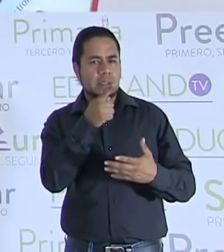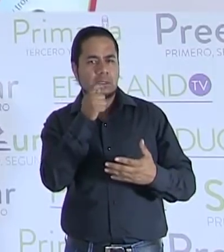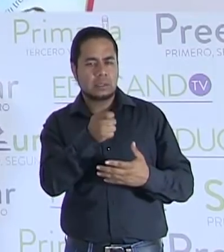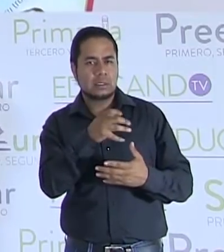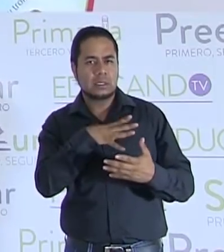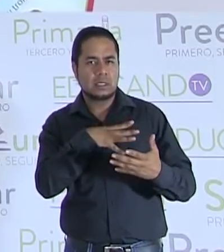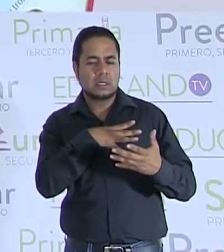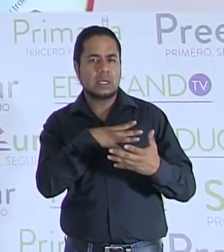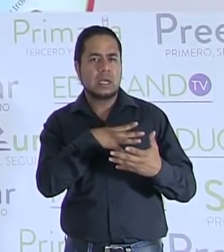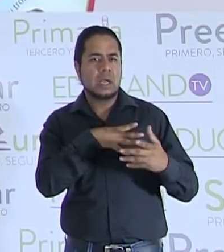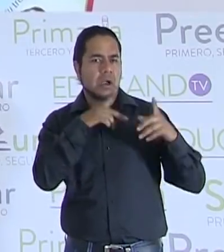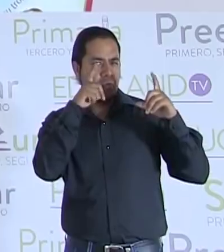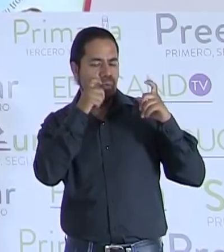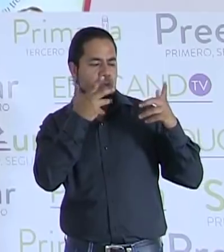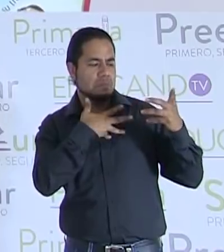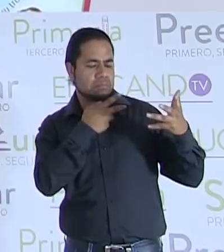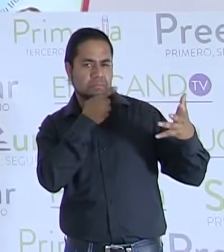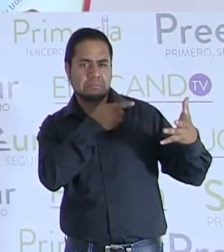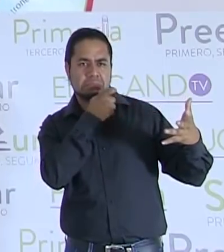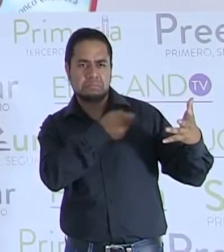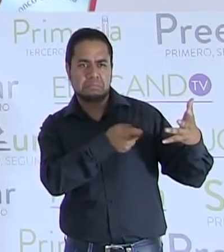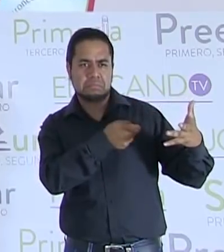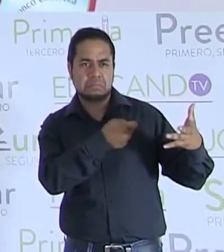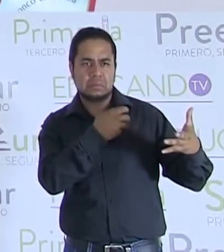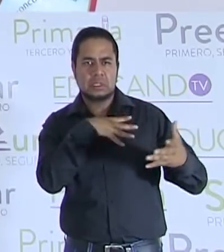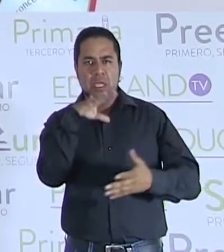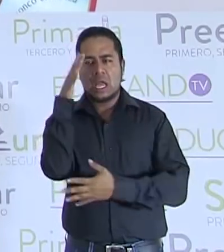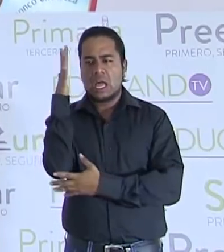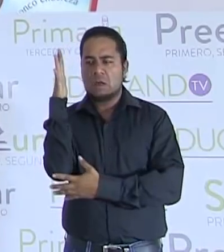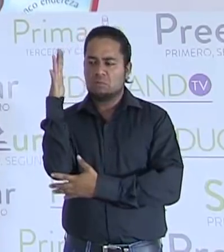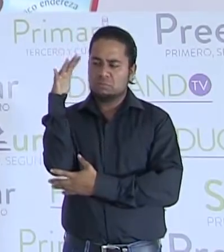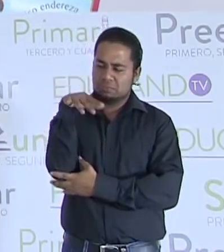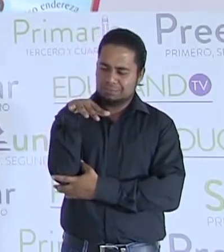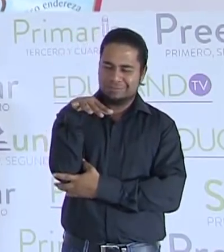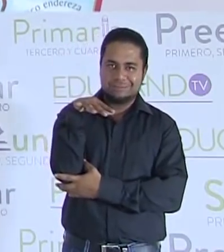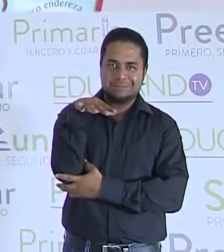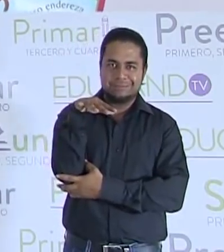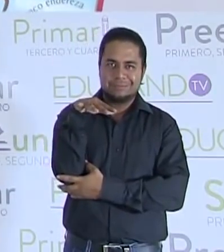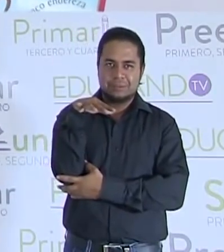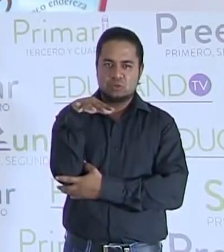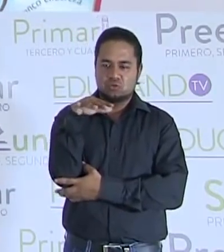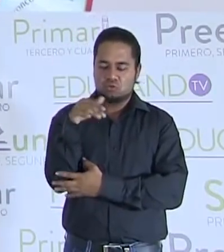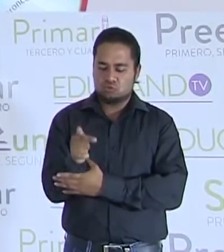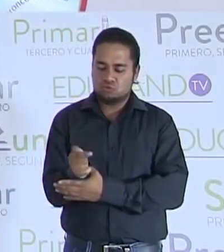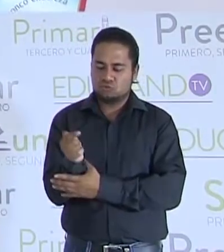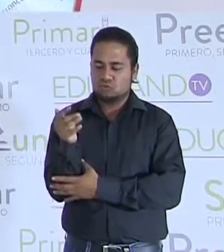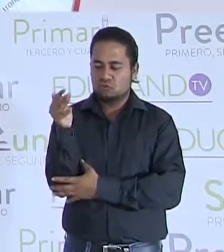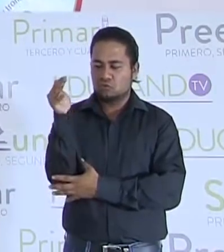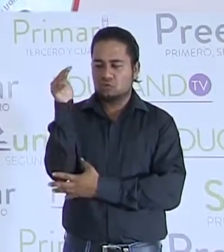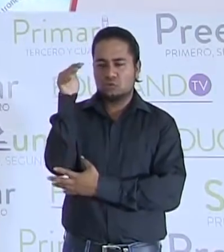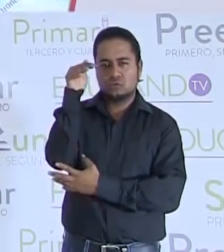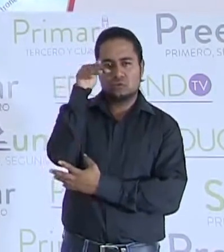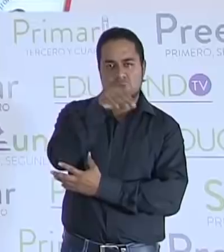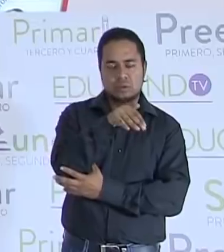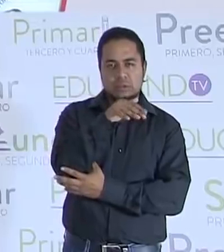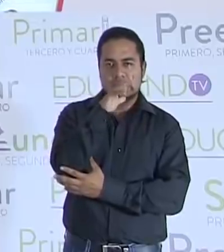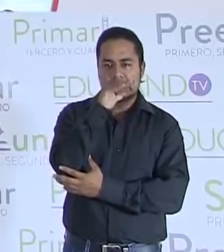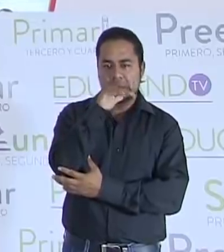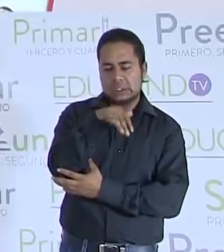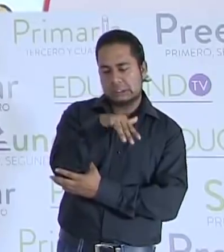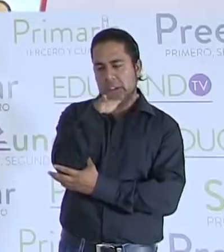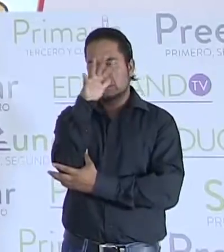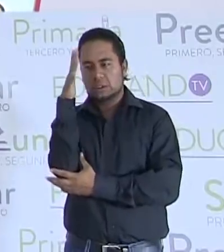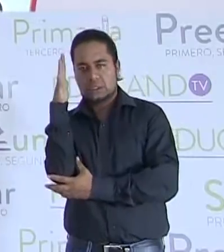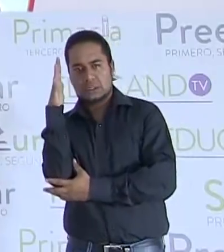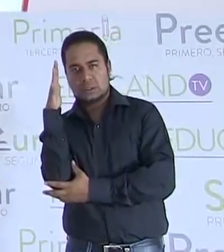ilustración explícitamente, podemos darnos cuenta que un árbol que está torcido, pues que va creciendo torcido, no lo vamos a poder